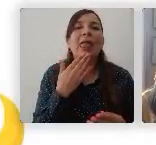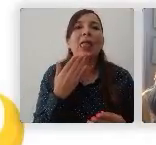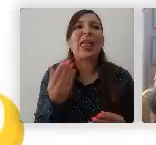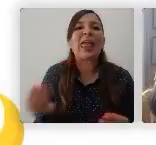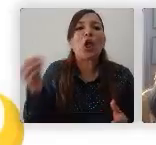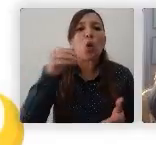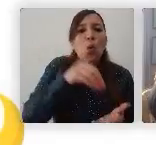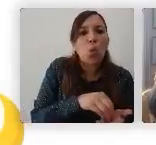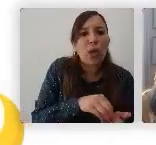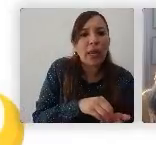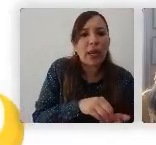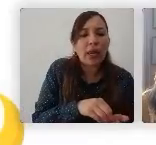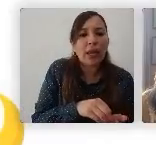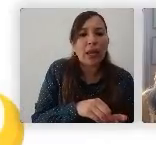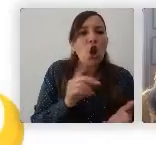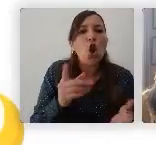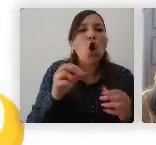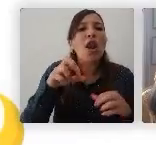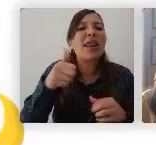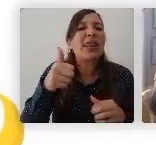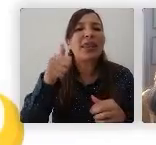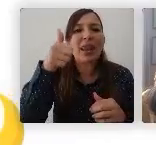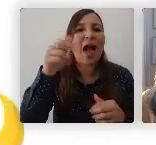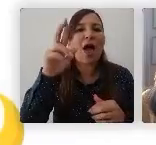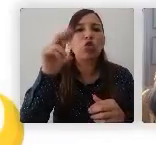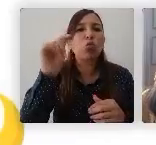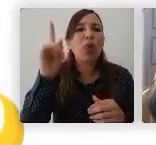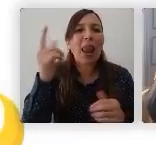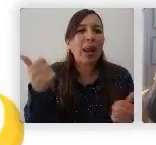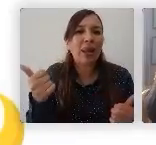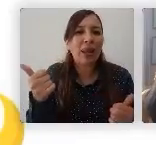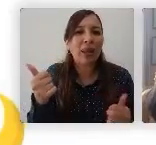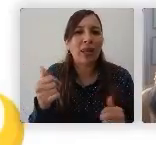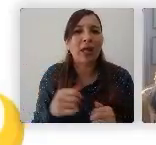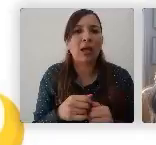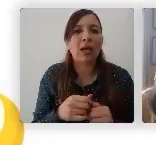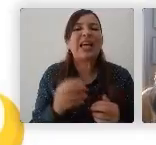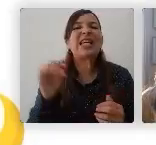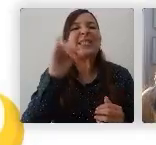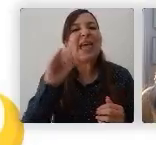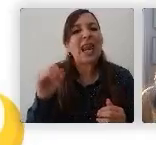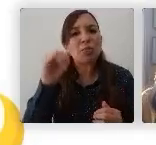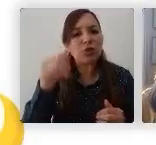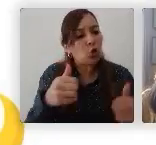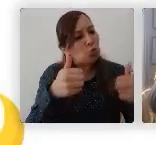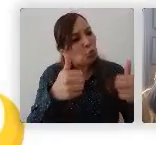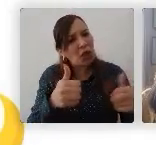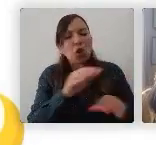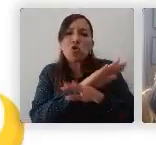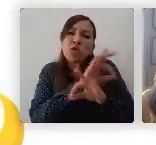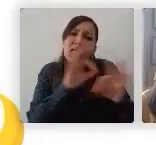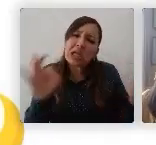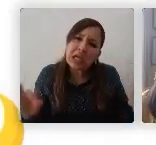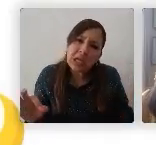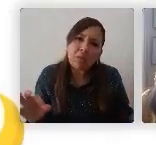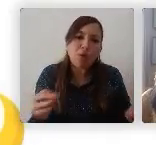que distorsionen la experiencia simplemente estamos hablando de servicios adecuados y que estén en buen estado se